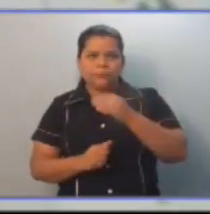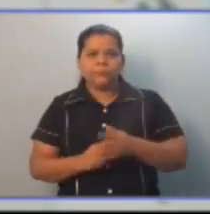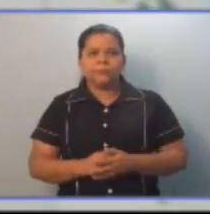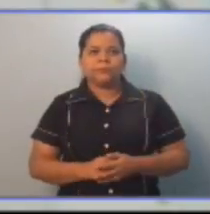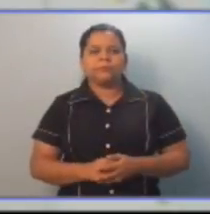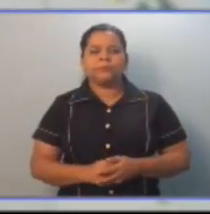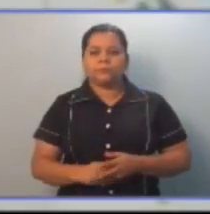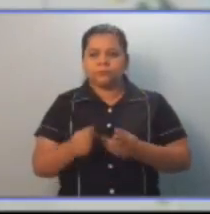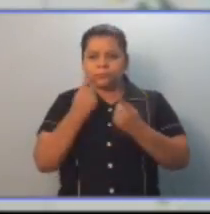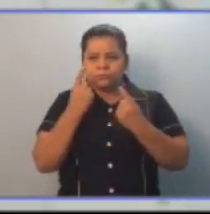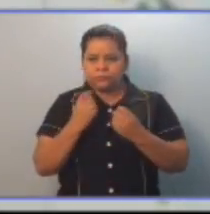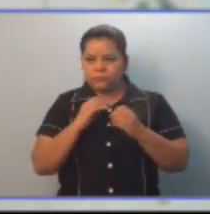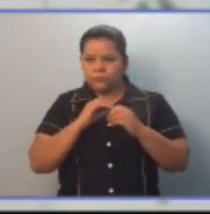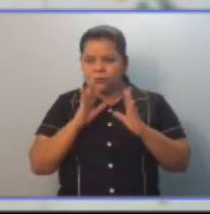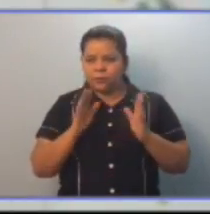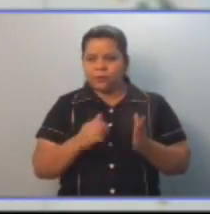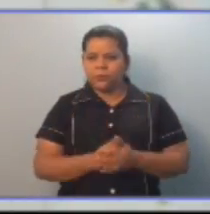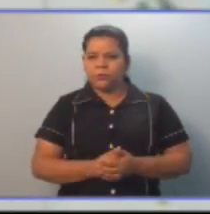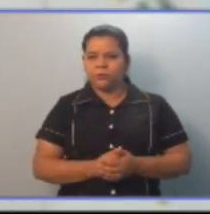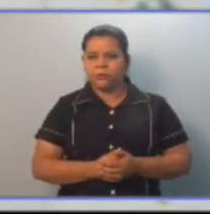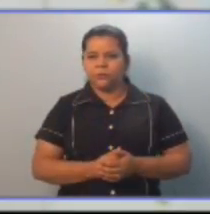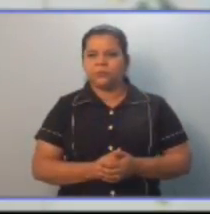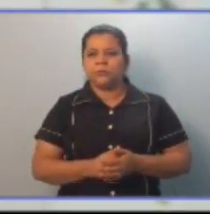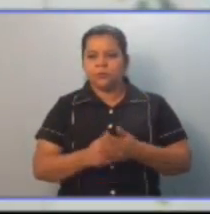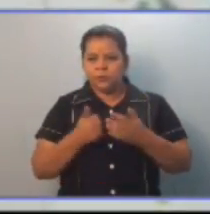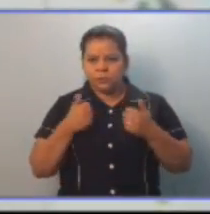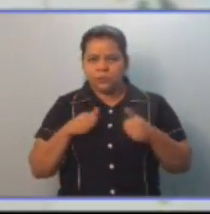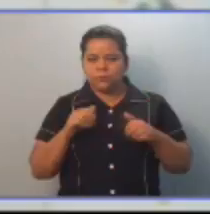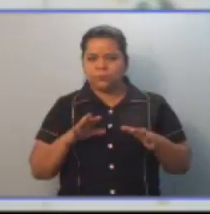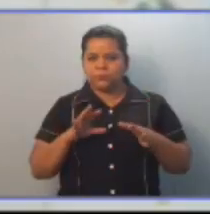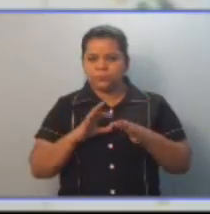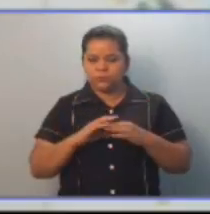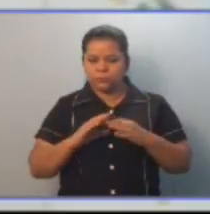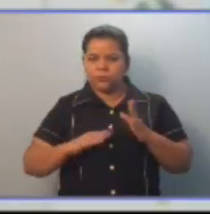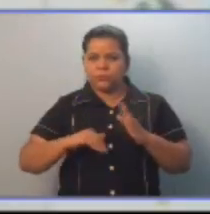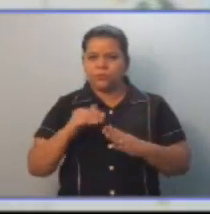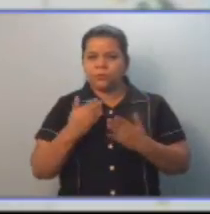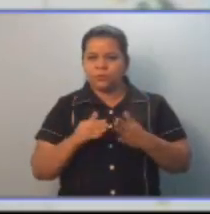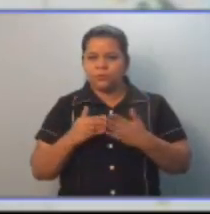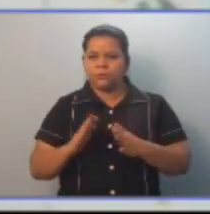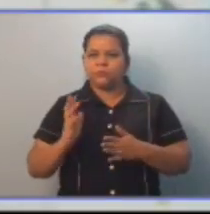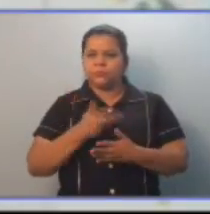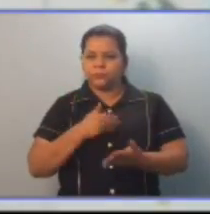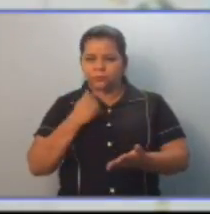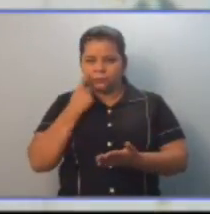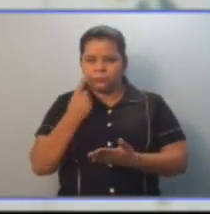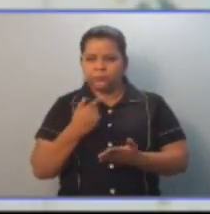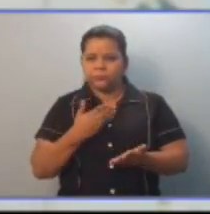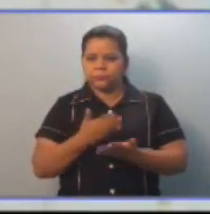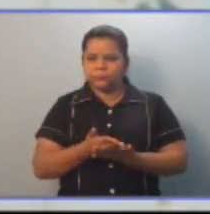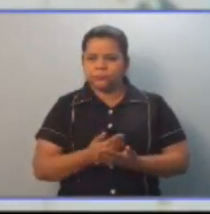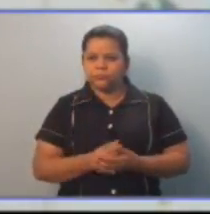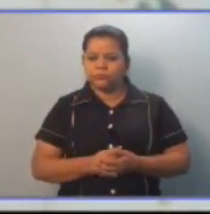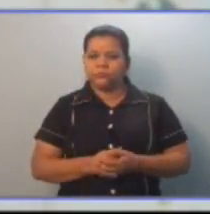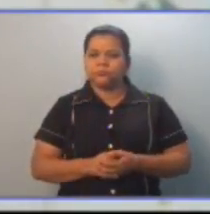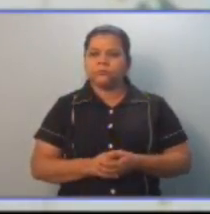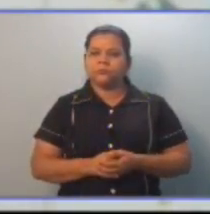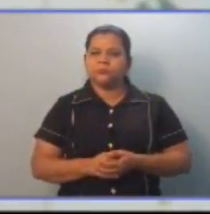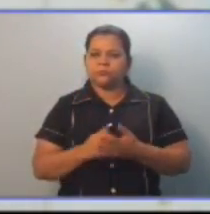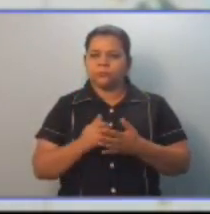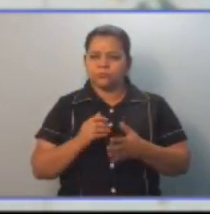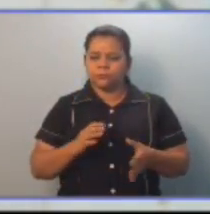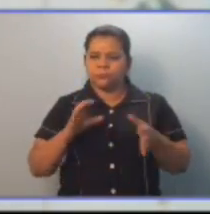La pregunta es bastante compleja. ¿Por qué? Porque tiene varias partes que hay que ir viendo o comentando. En primer lugar, cuando ahí se dice